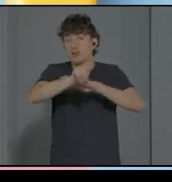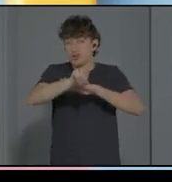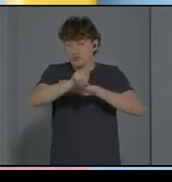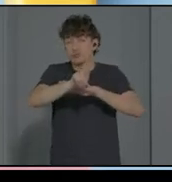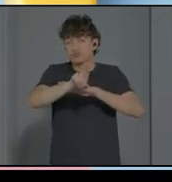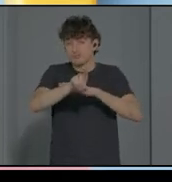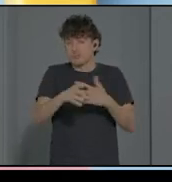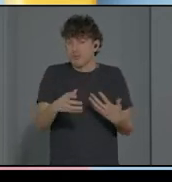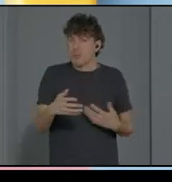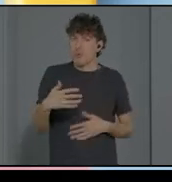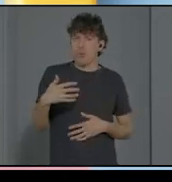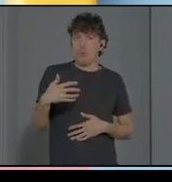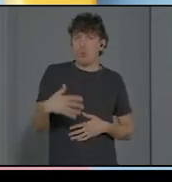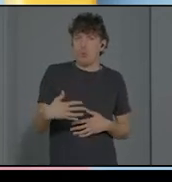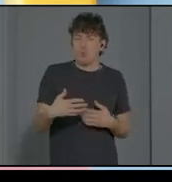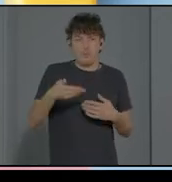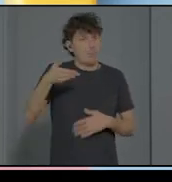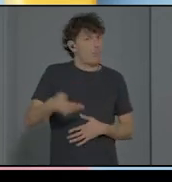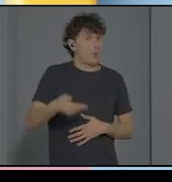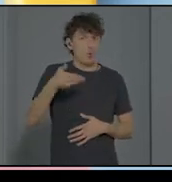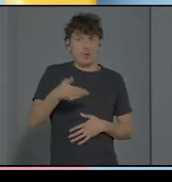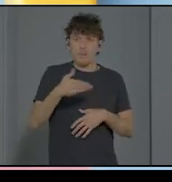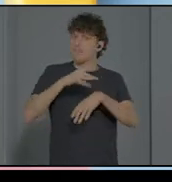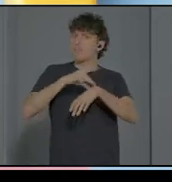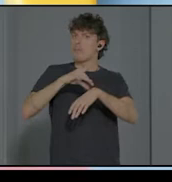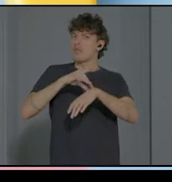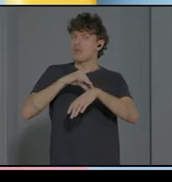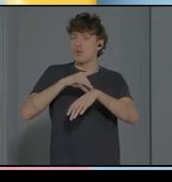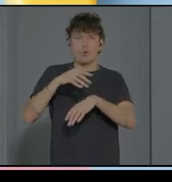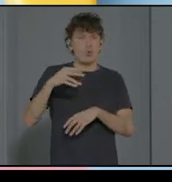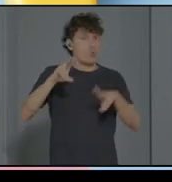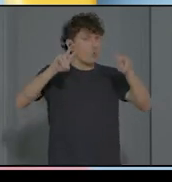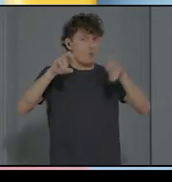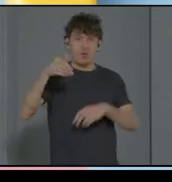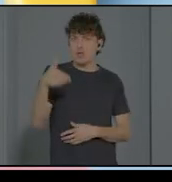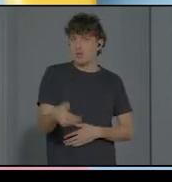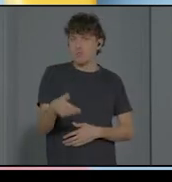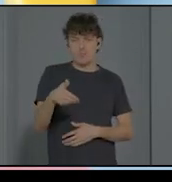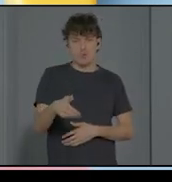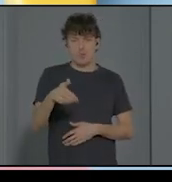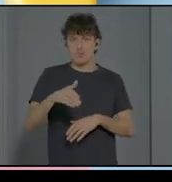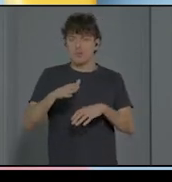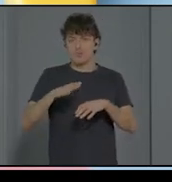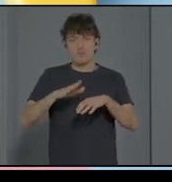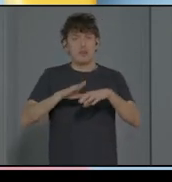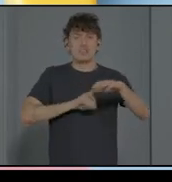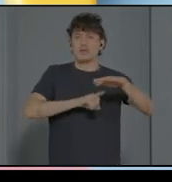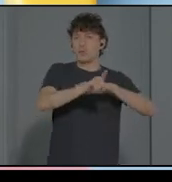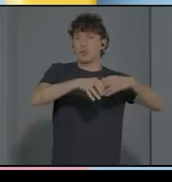nivel clínico y por lo tanto son importantes para el desarrollo típico y atípico, son las que veis